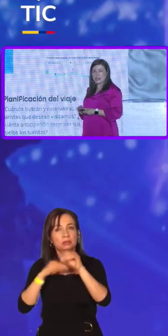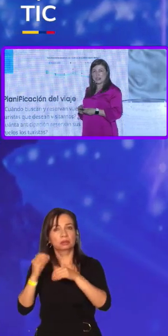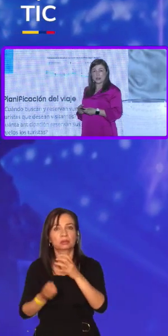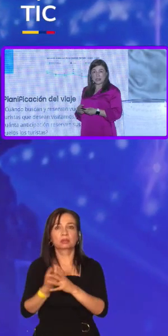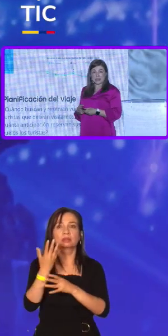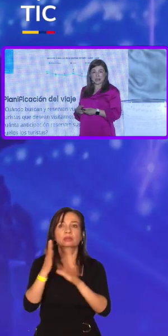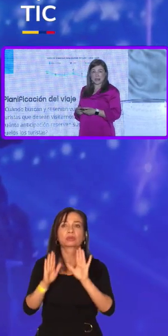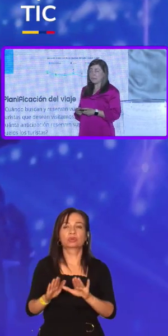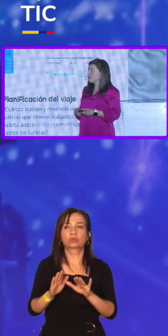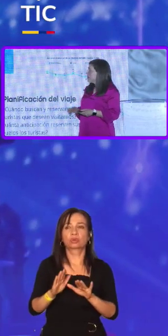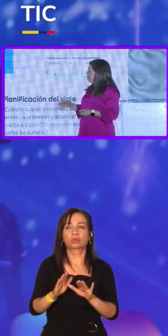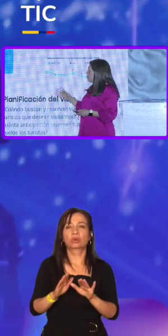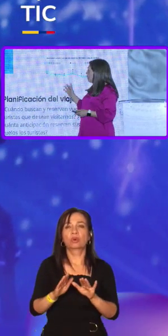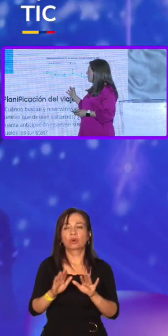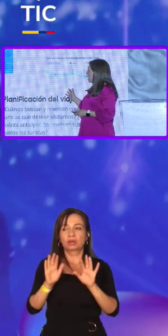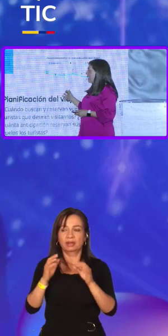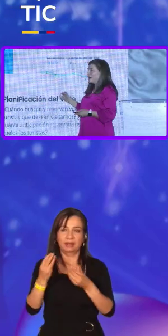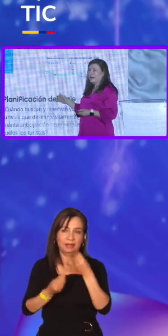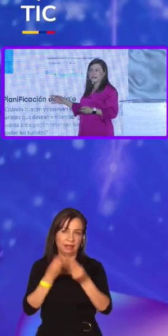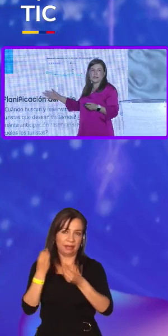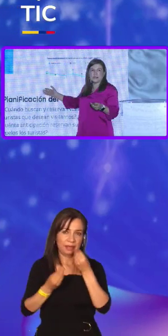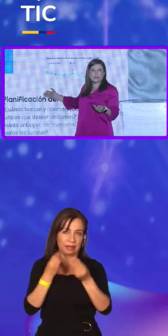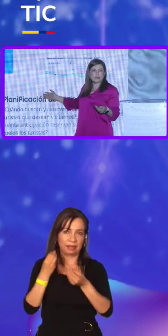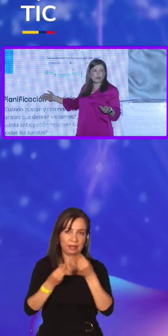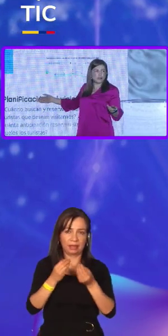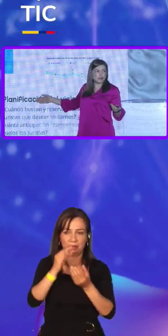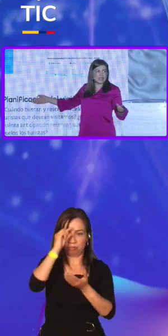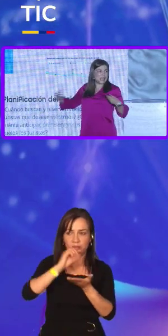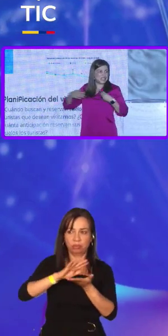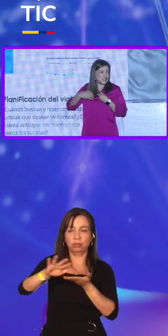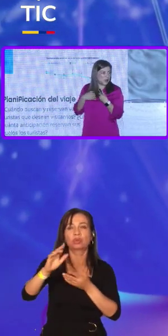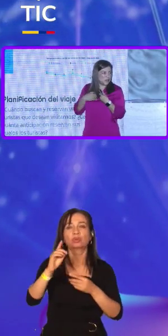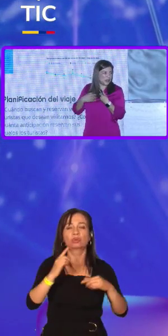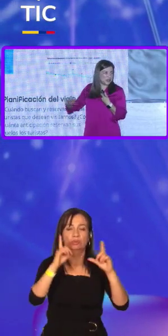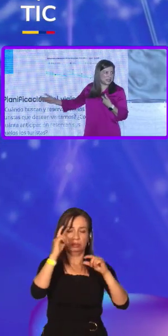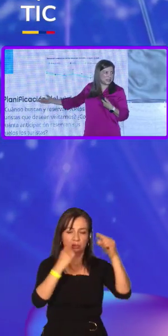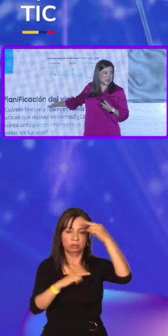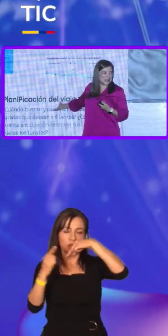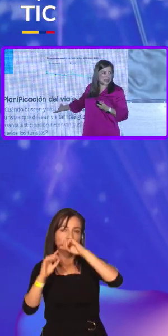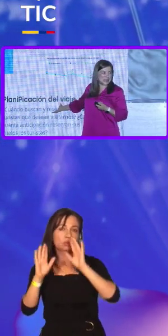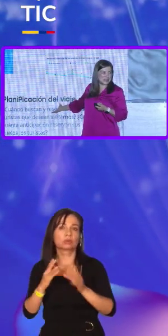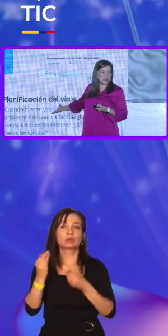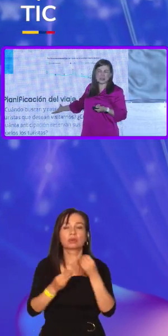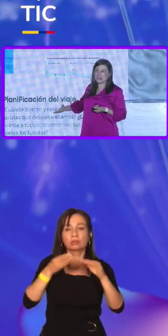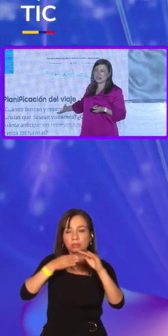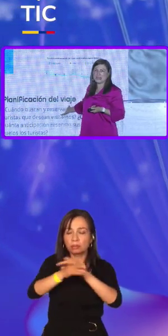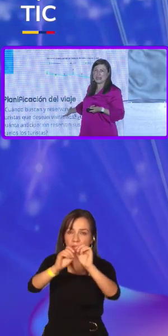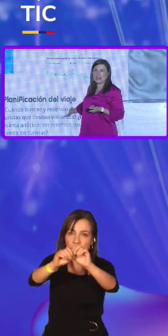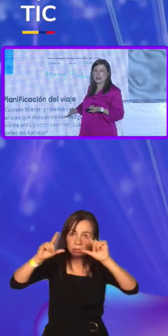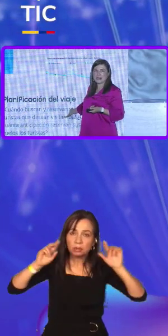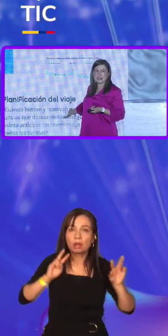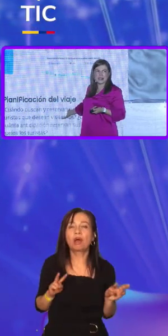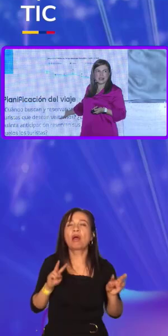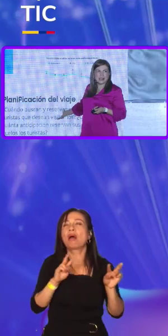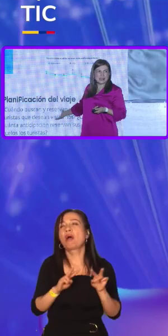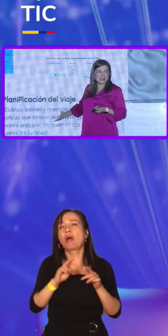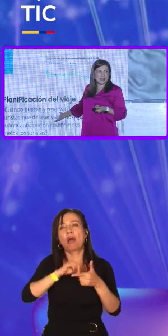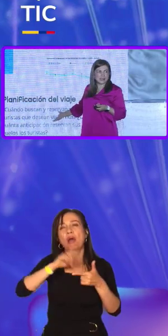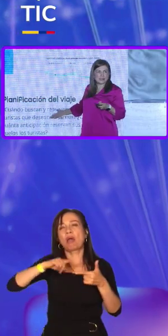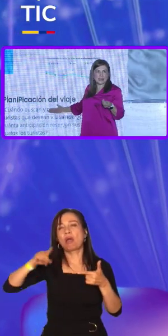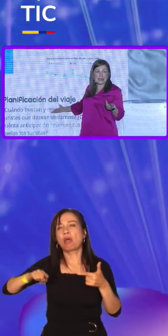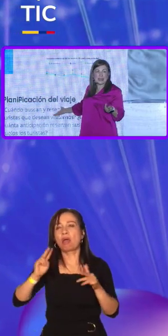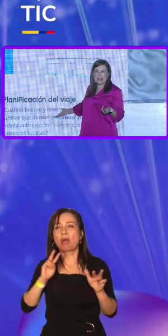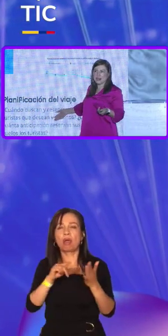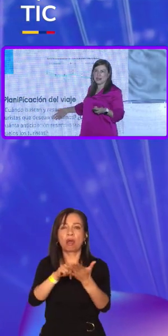un sistema de inteligencia turística donde ustedes y yo podemos entrar a ver todos estos